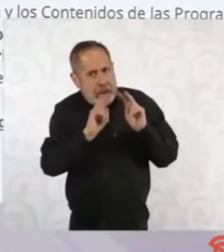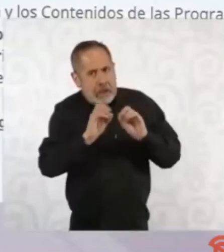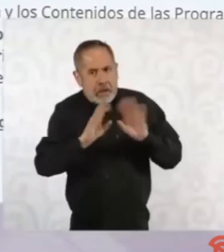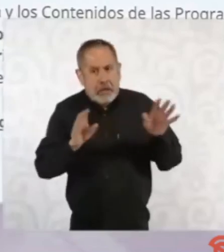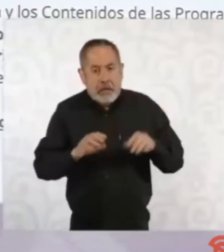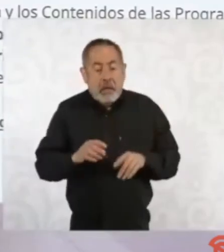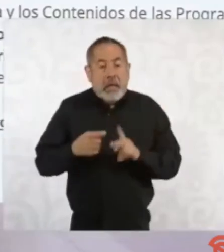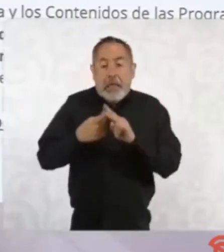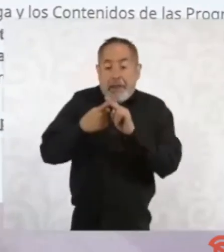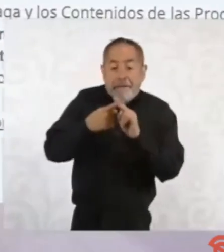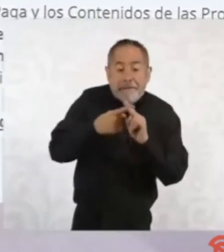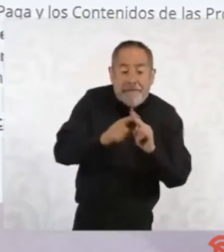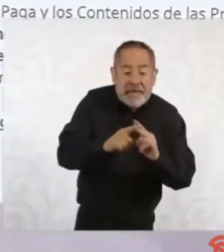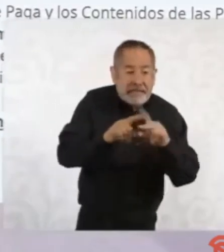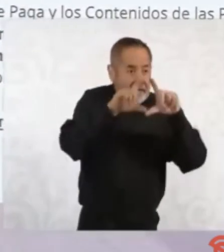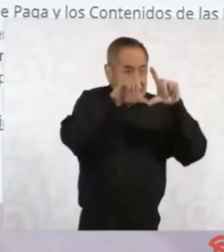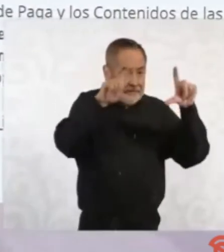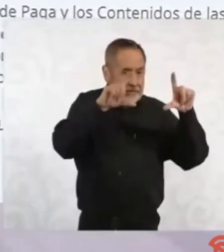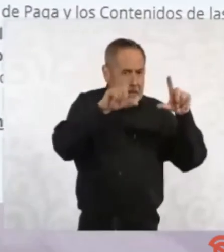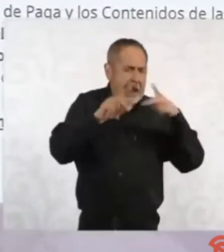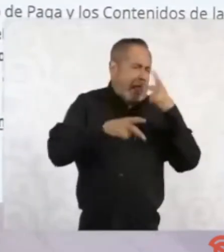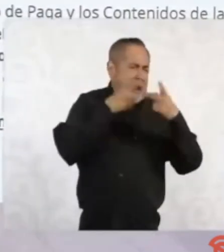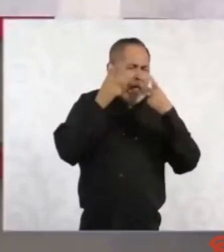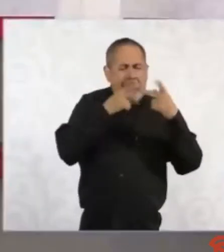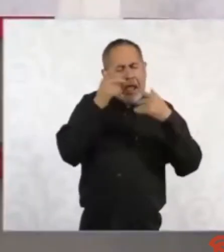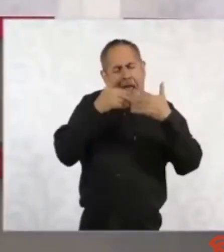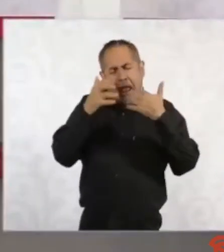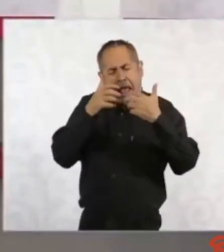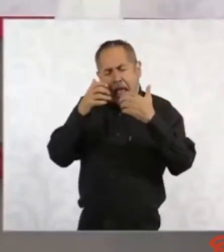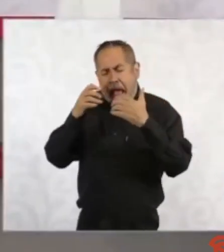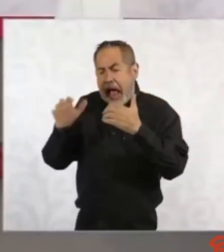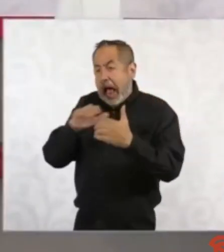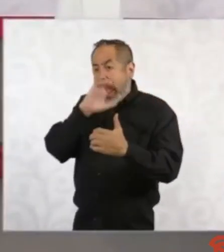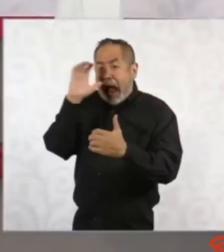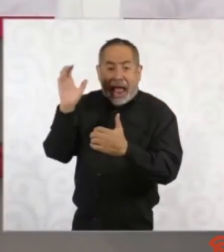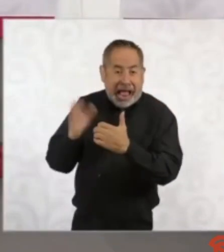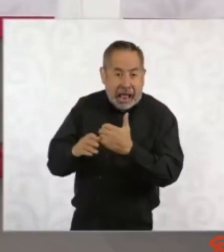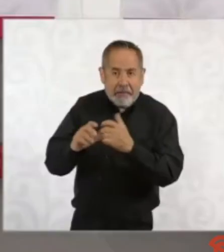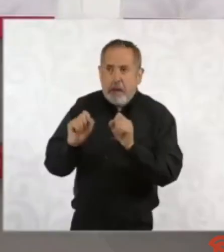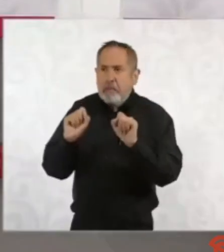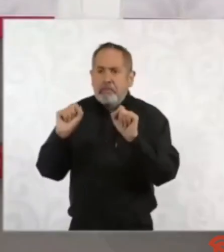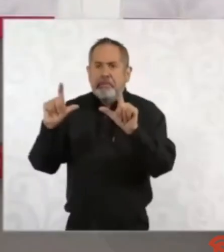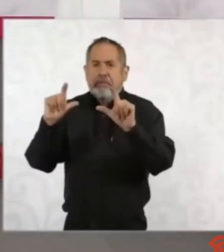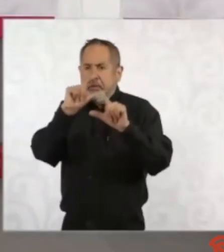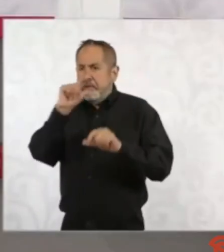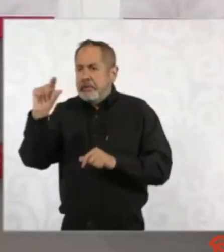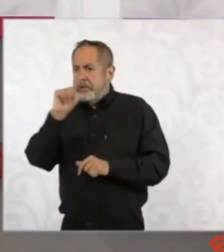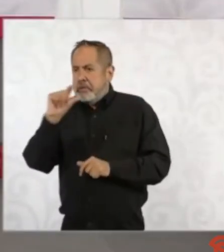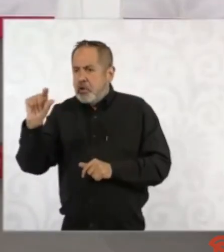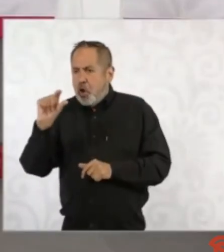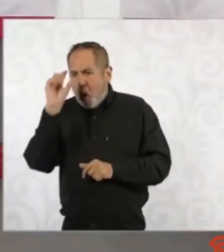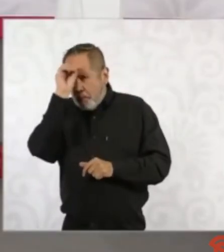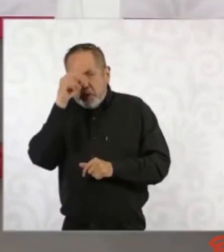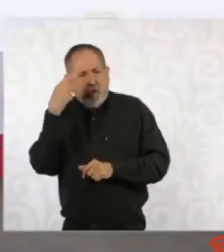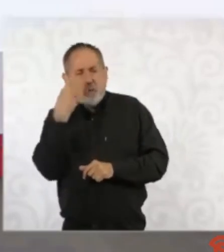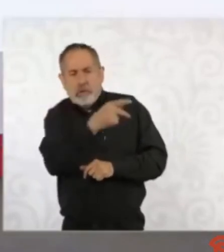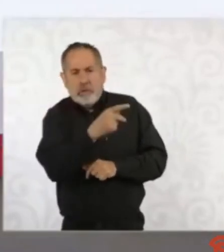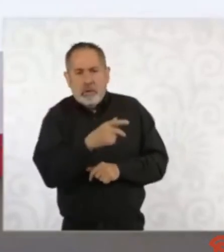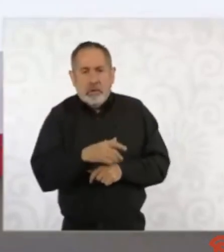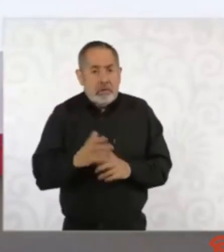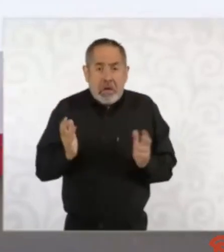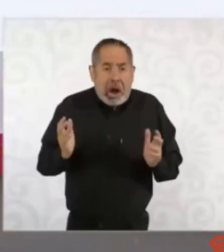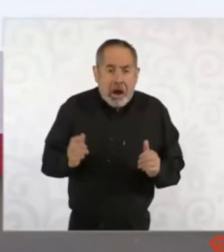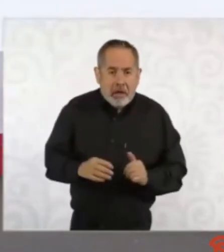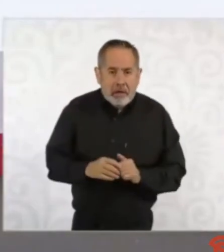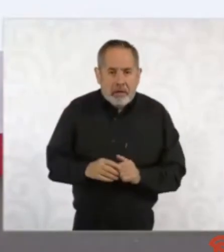menos al inicio y al final del programa. Lo mismo en el caso de contenidos de opinión, que